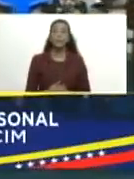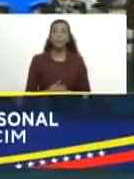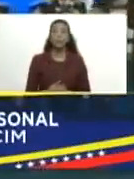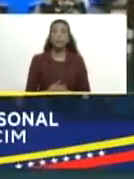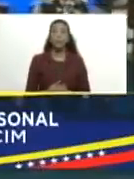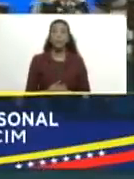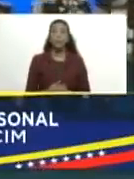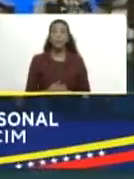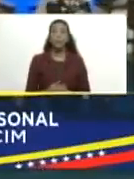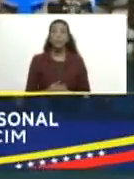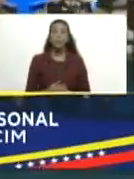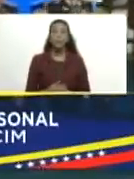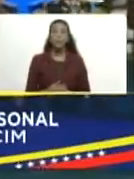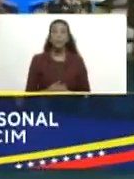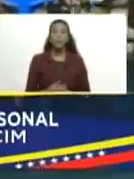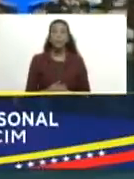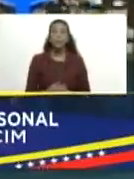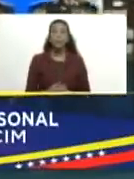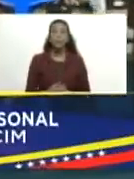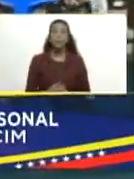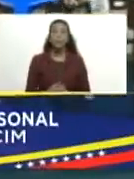izquierda! ¡De frente! ¡Mar!